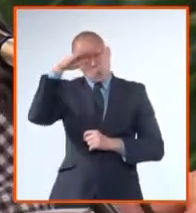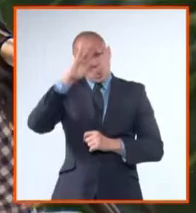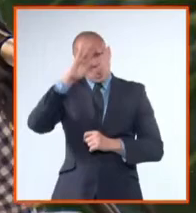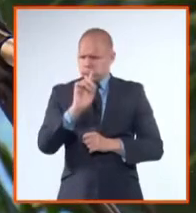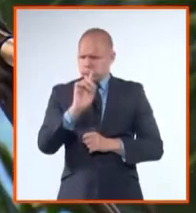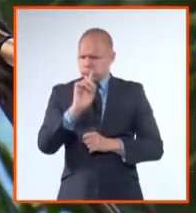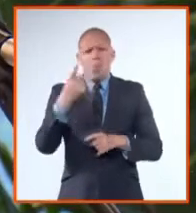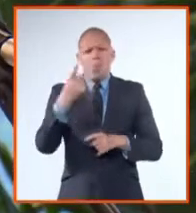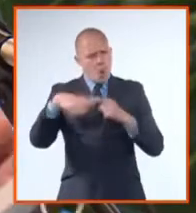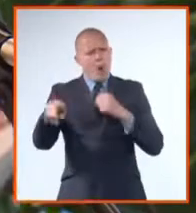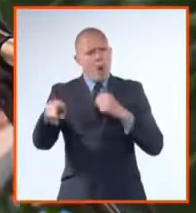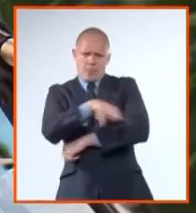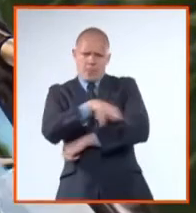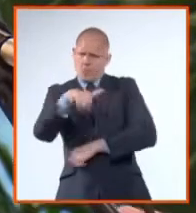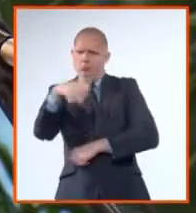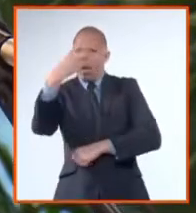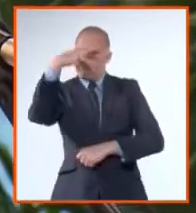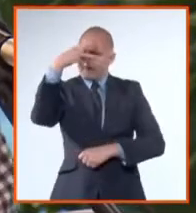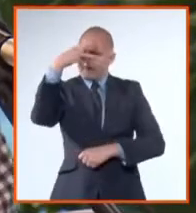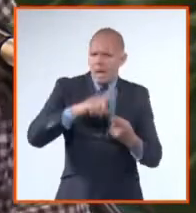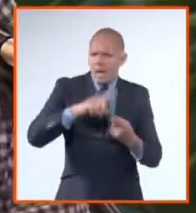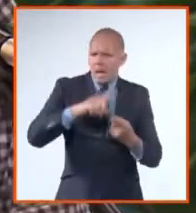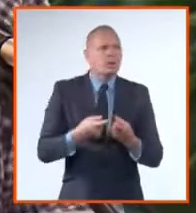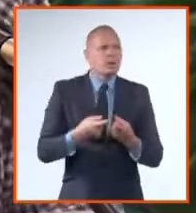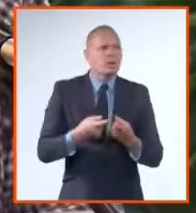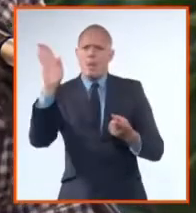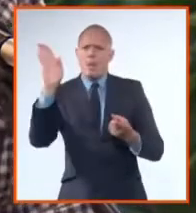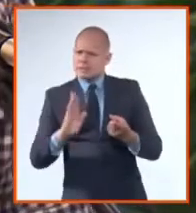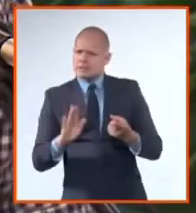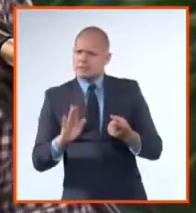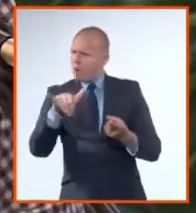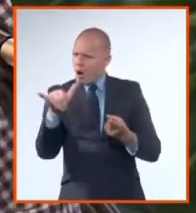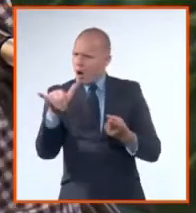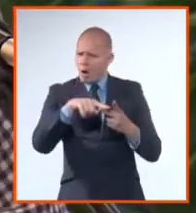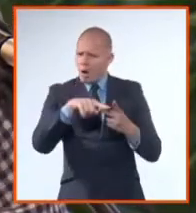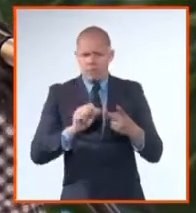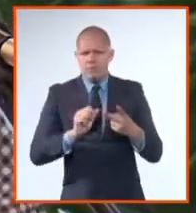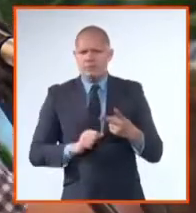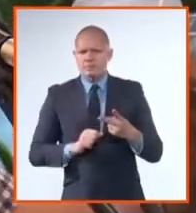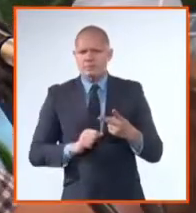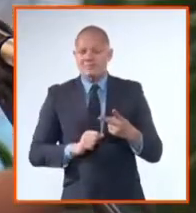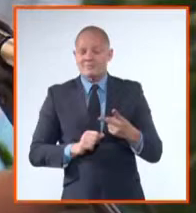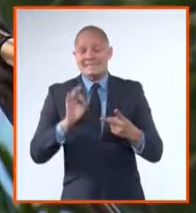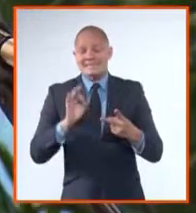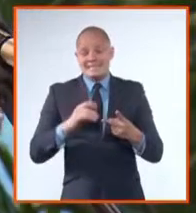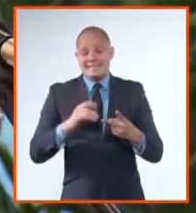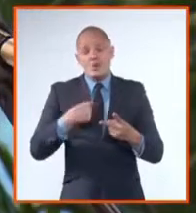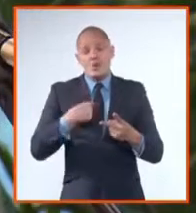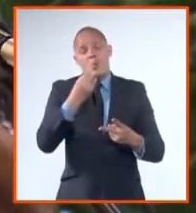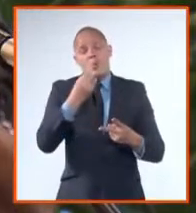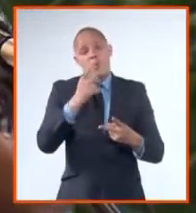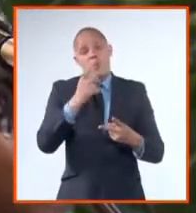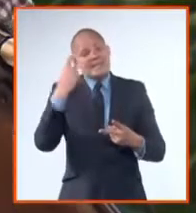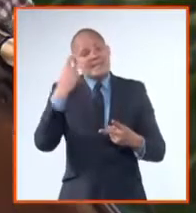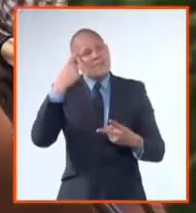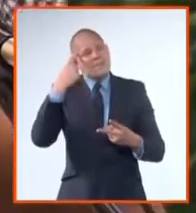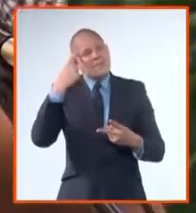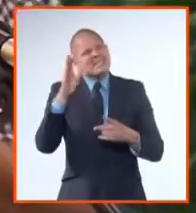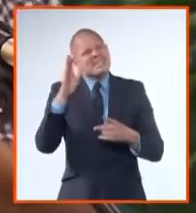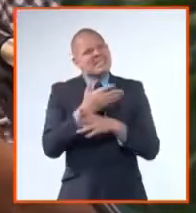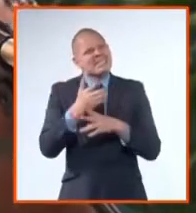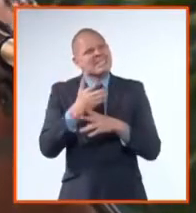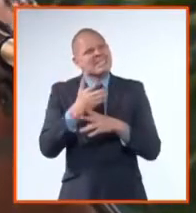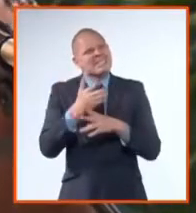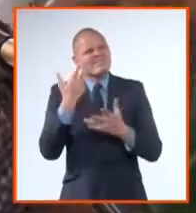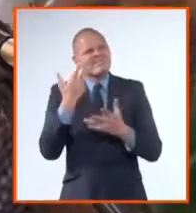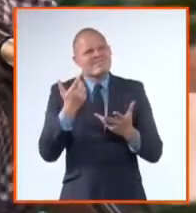importante como la visión global de una actividad como esta no puede verse con dos lentes diferentes, el lente de los